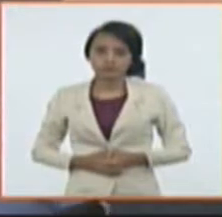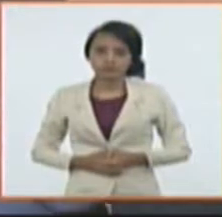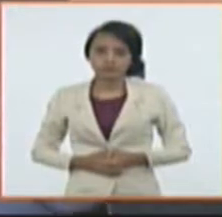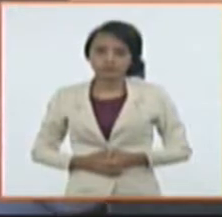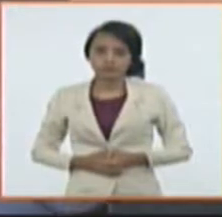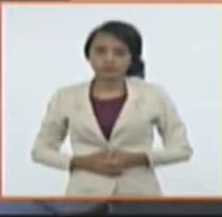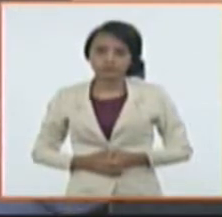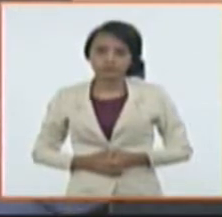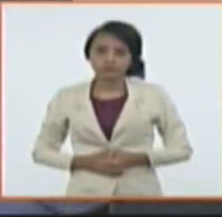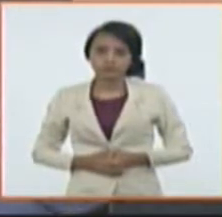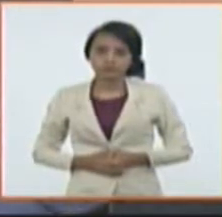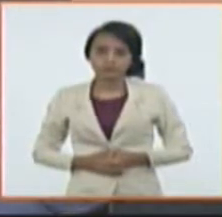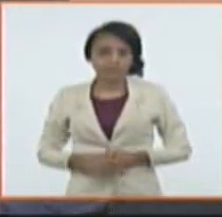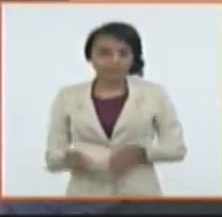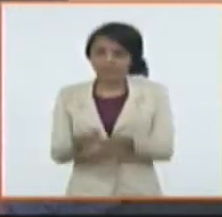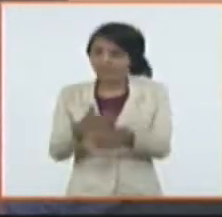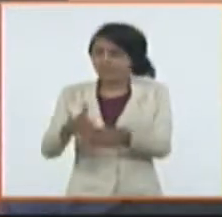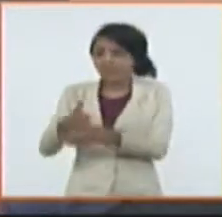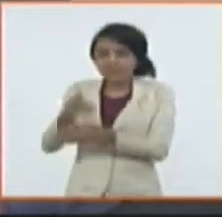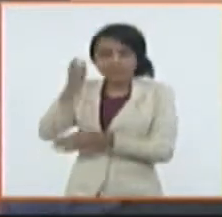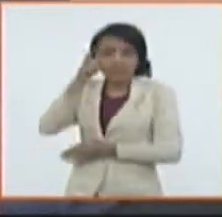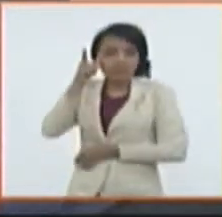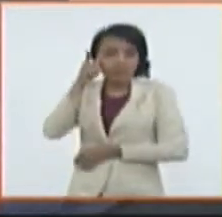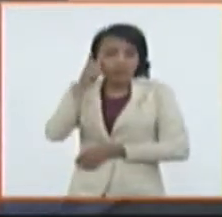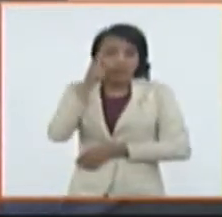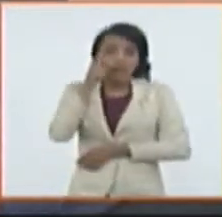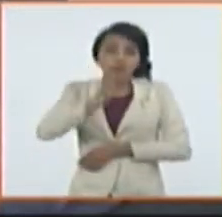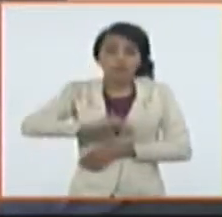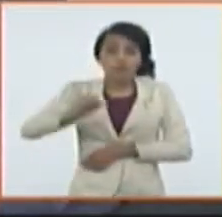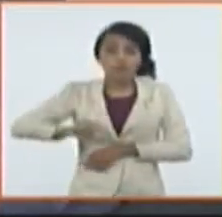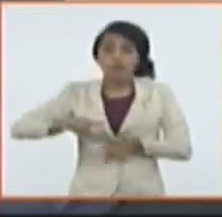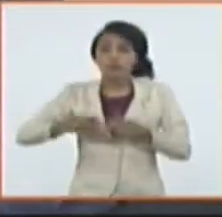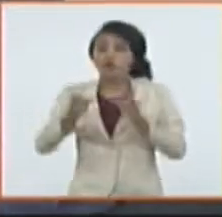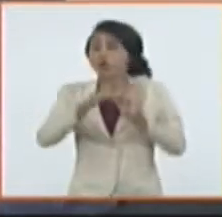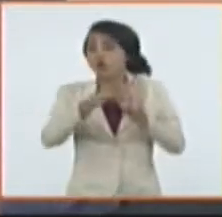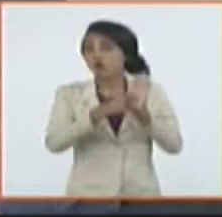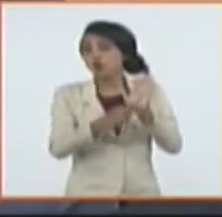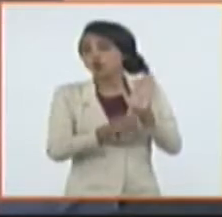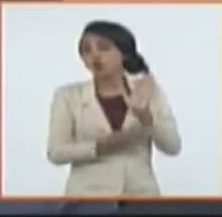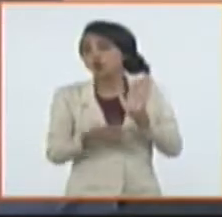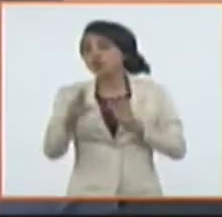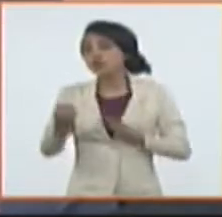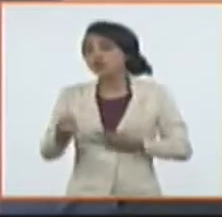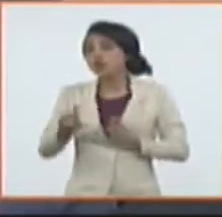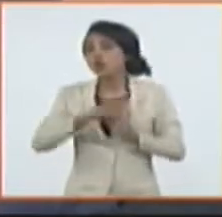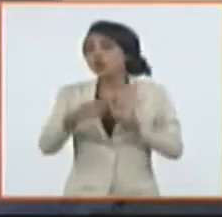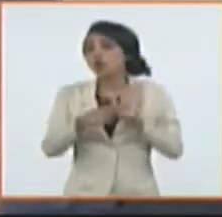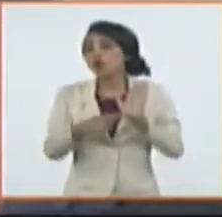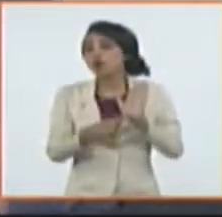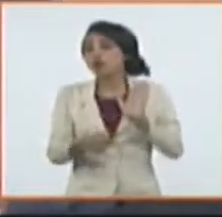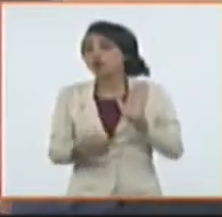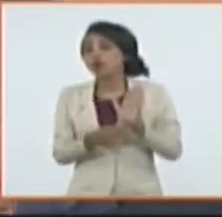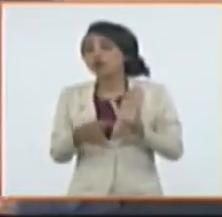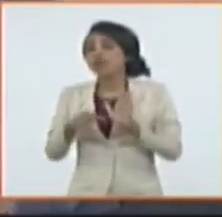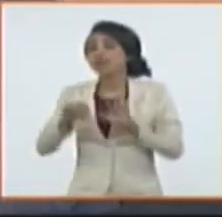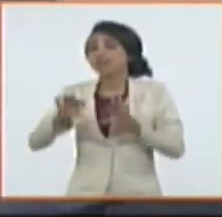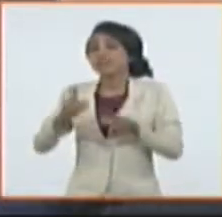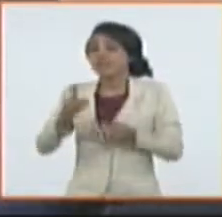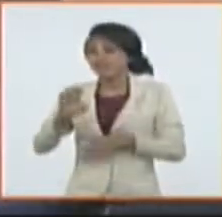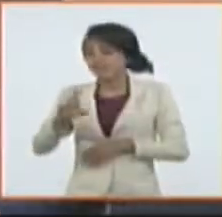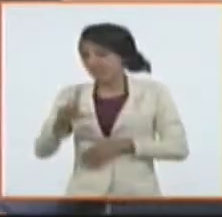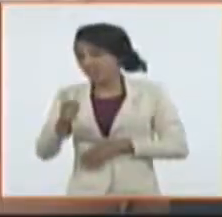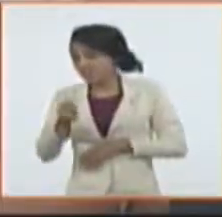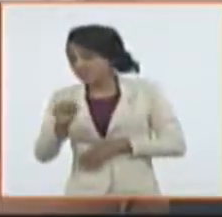aspectos que uno analice. ¿Por qué al código le hemos llamado código de las familias y no de la familia? Porque en Cuba no existe un solo tipo de